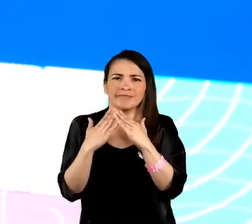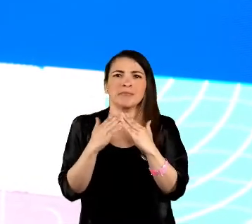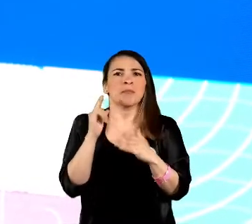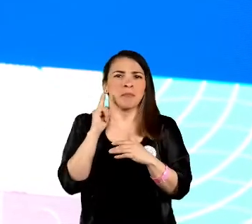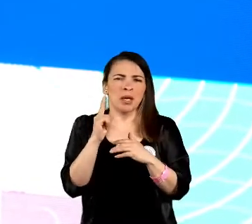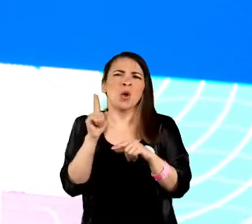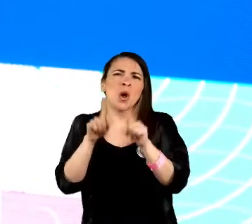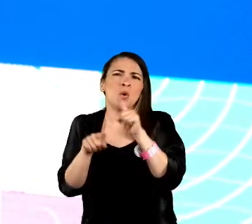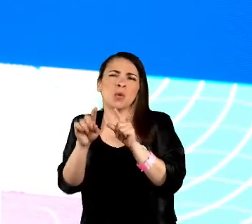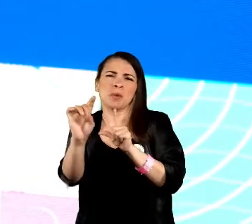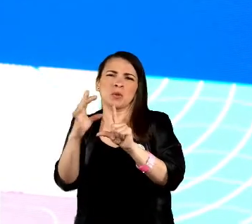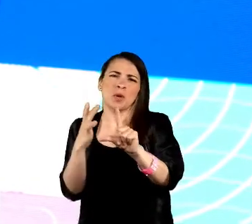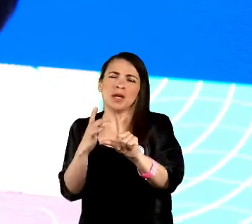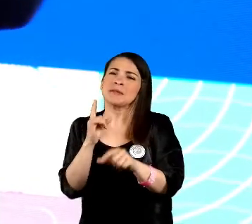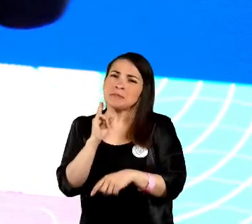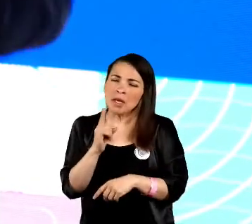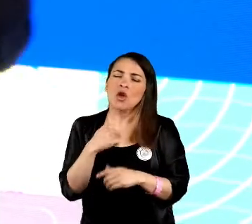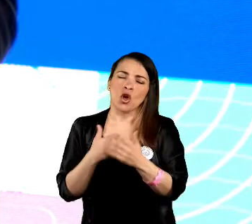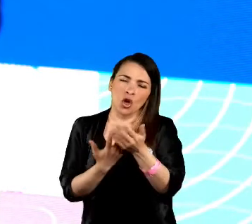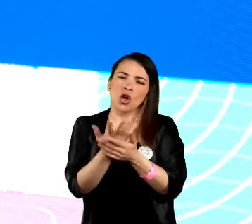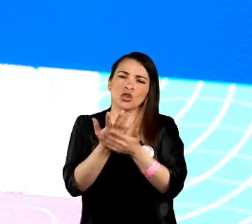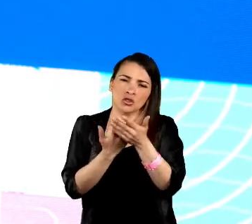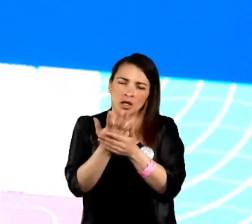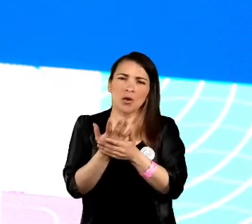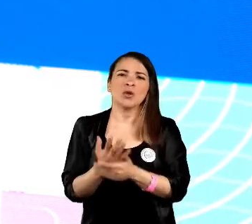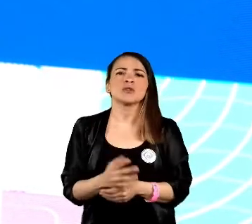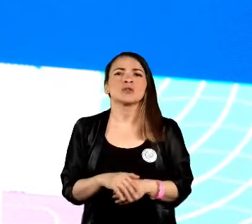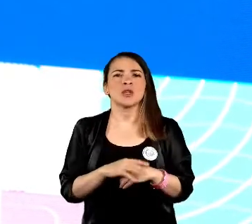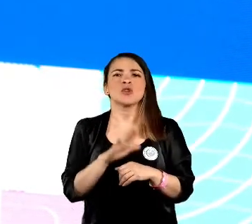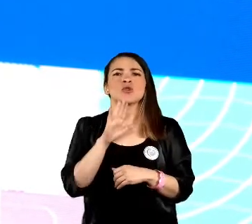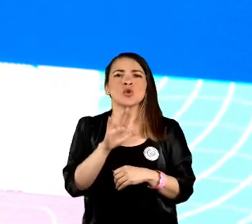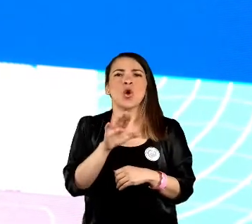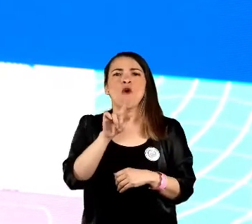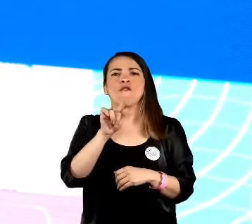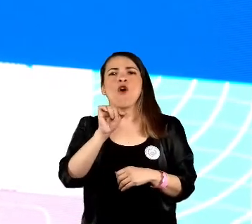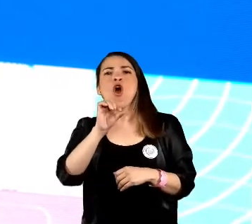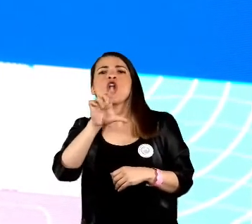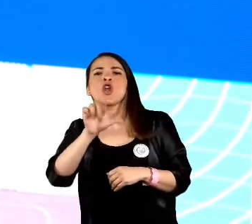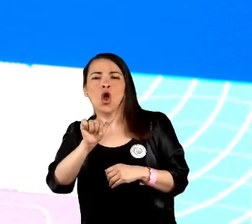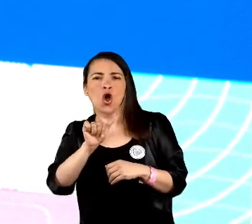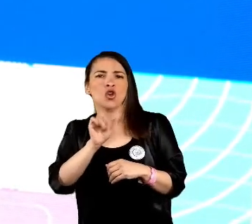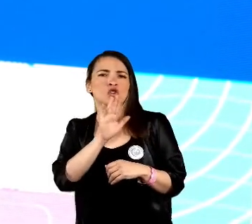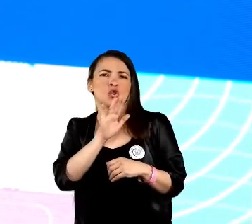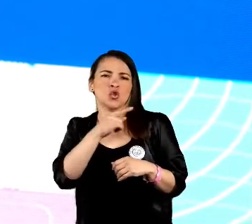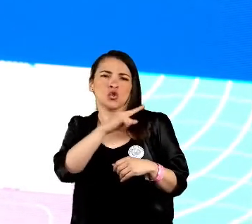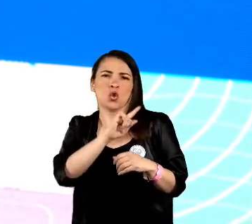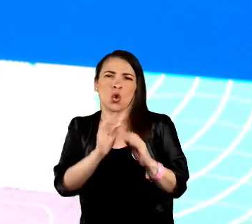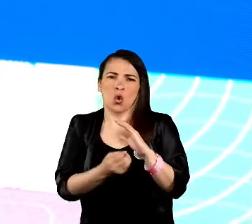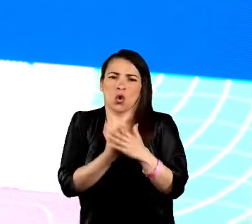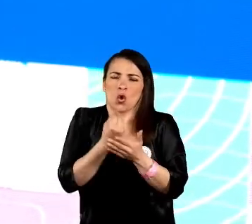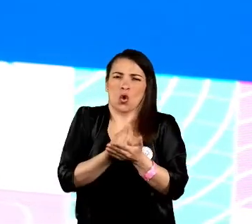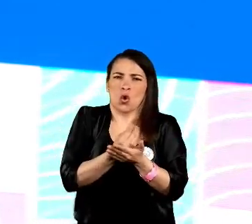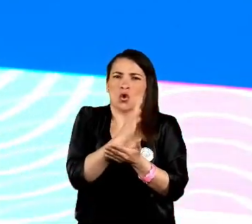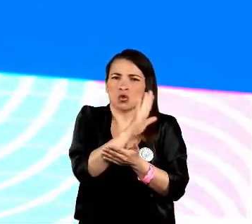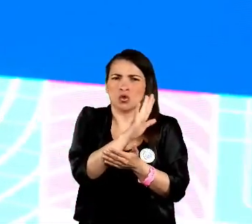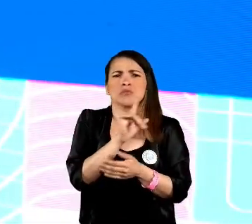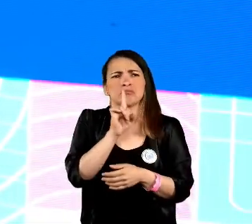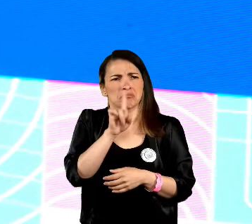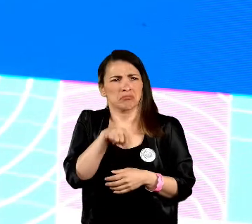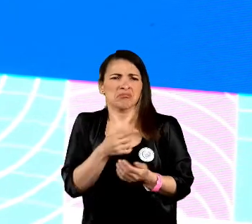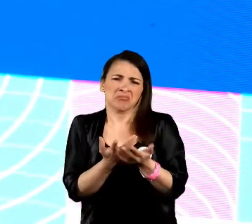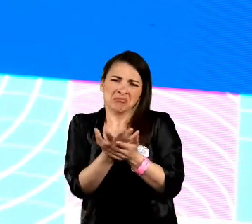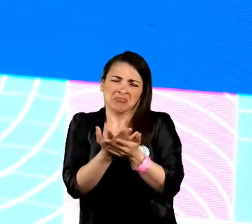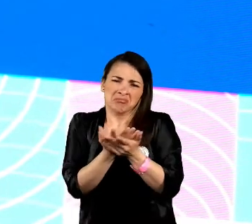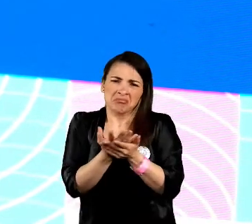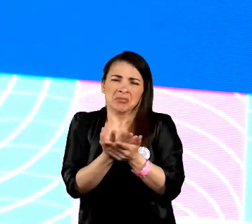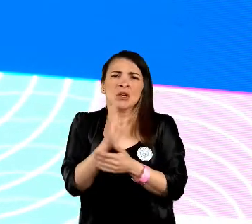que existían como tips portfolio de productos un verticales creo que es lo más recomendable